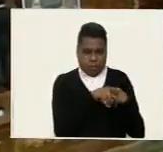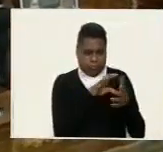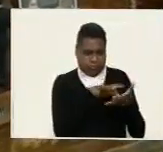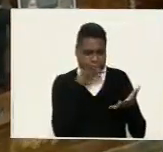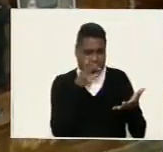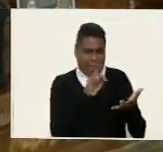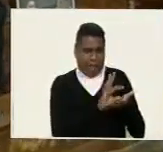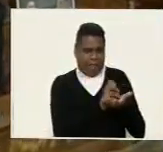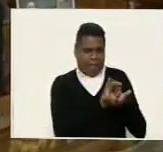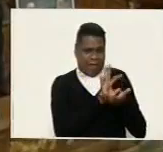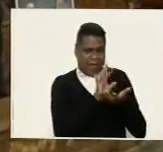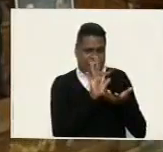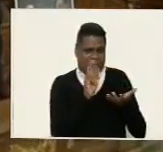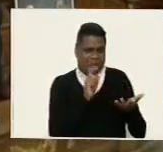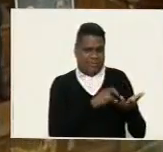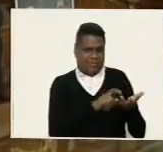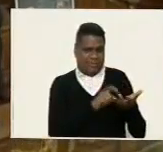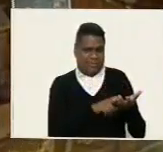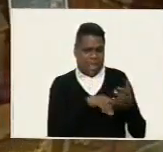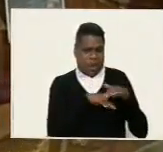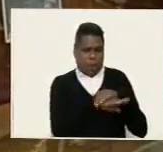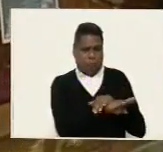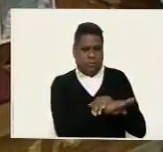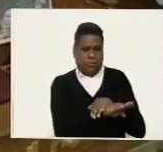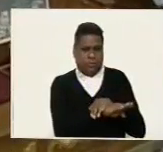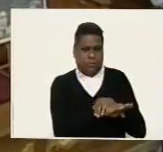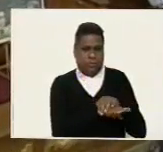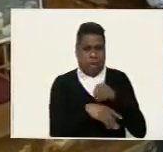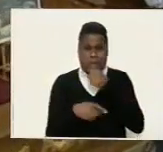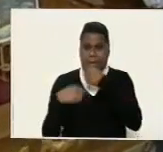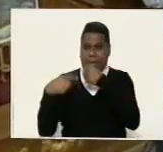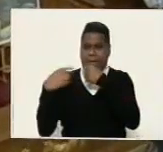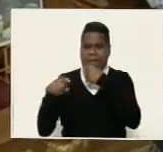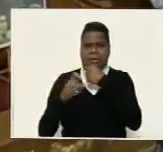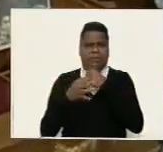Son tesoros escondidos que tenemos allí de oradores.